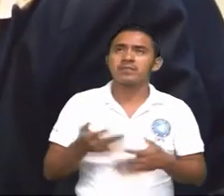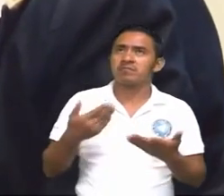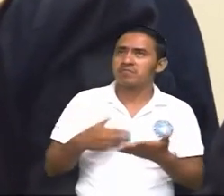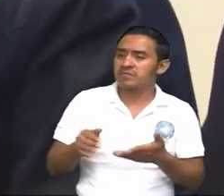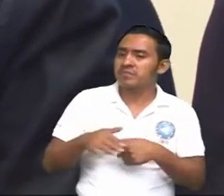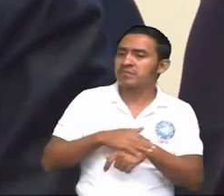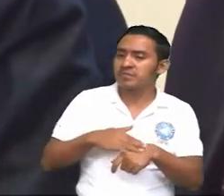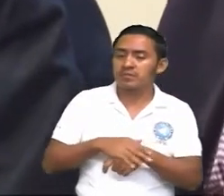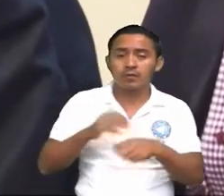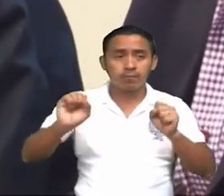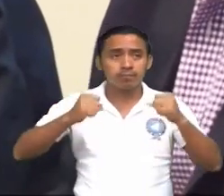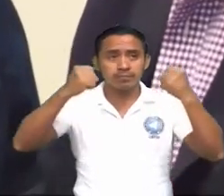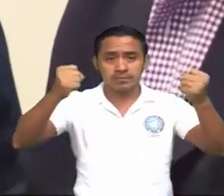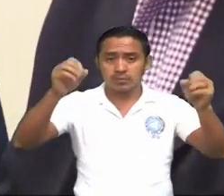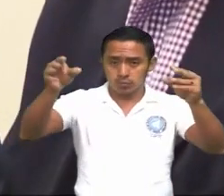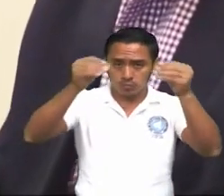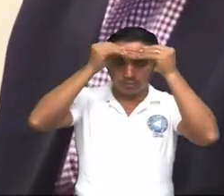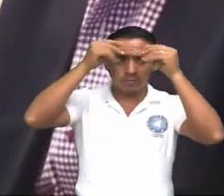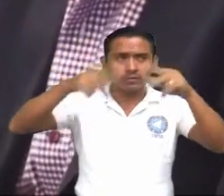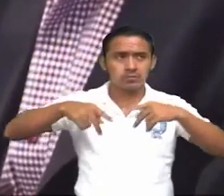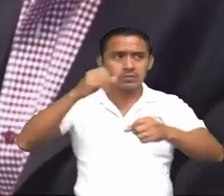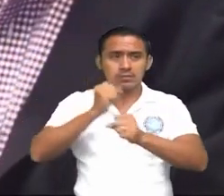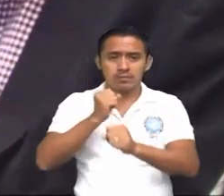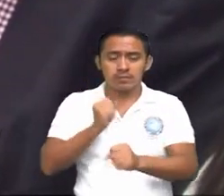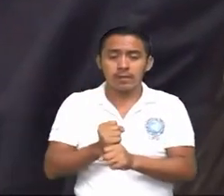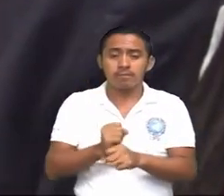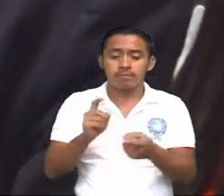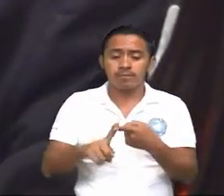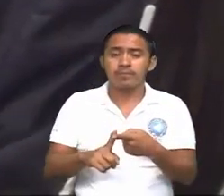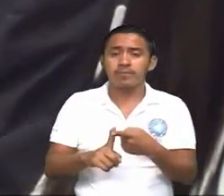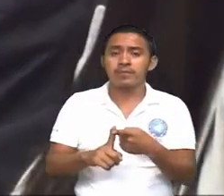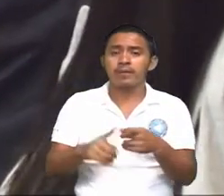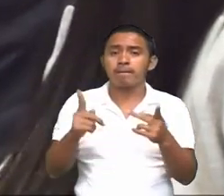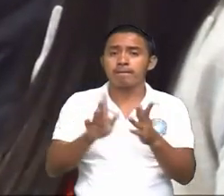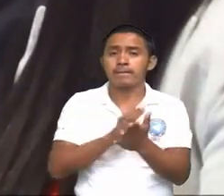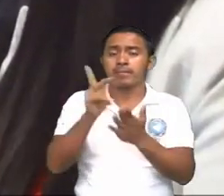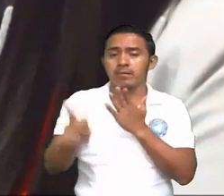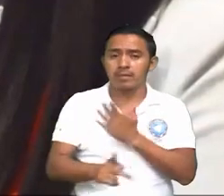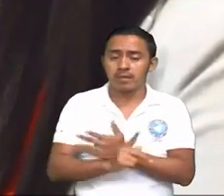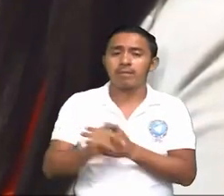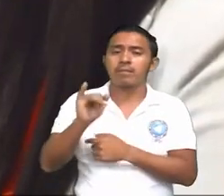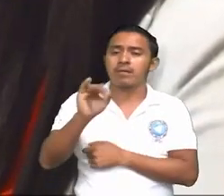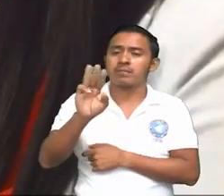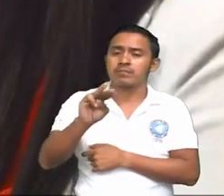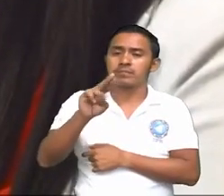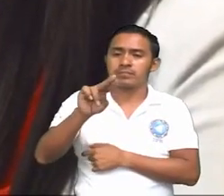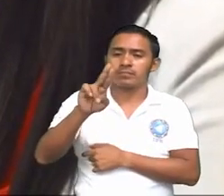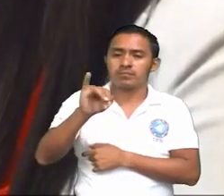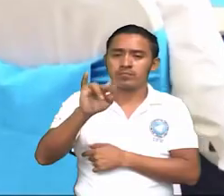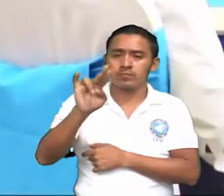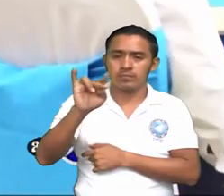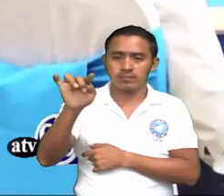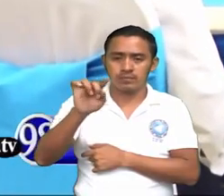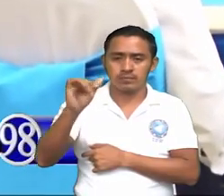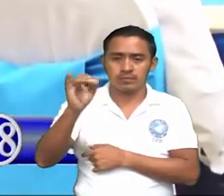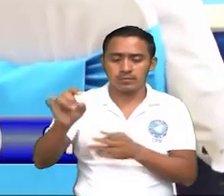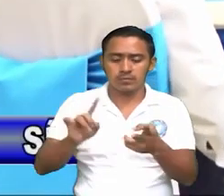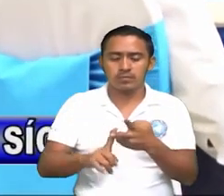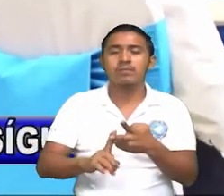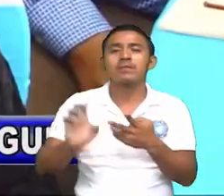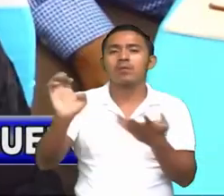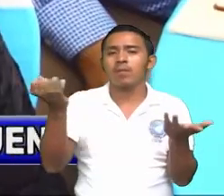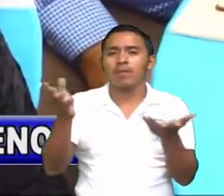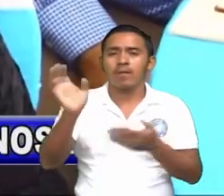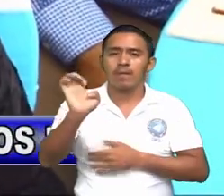el fortalecimiento de capacidades del personal de los programas ampliados de inmunización y de vigilancia epidemiológica en